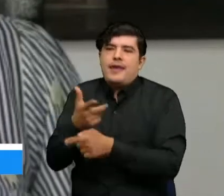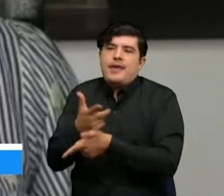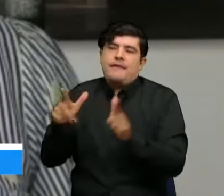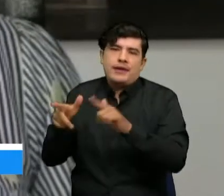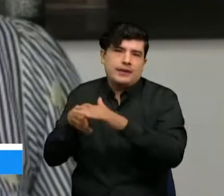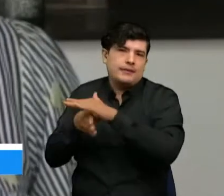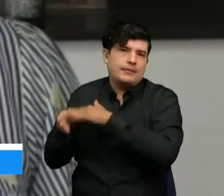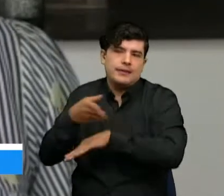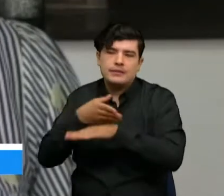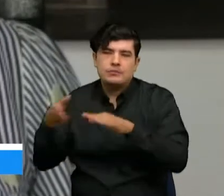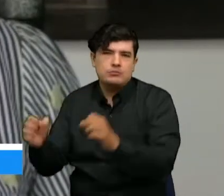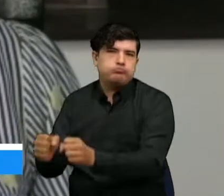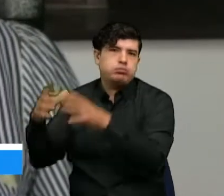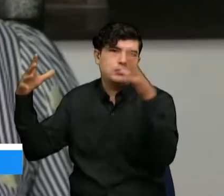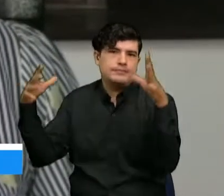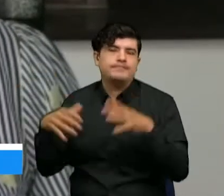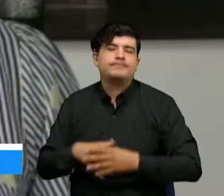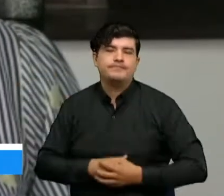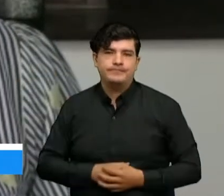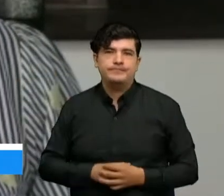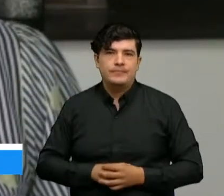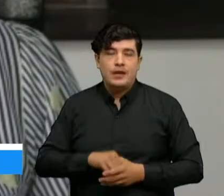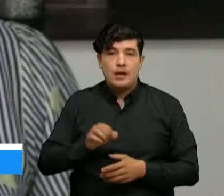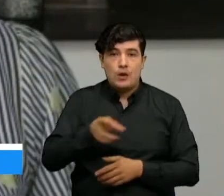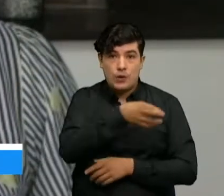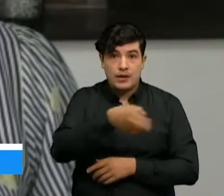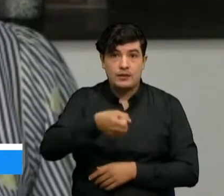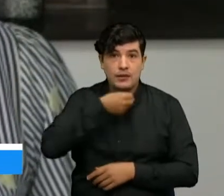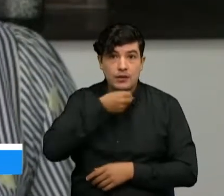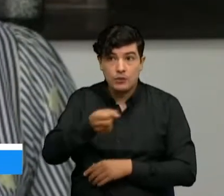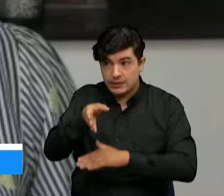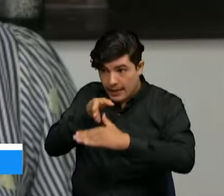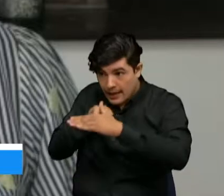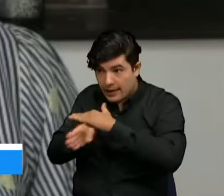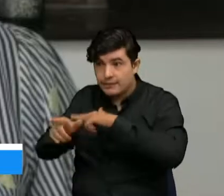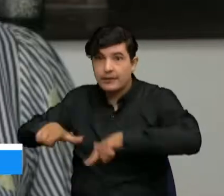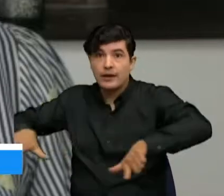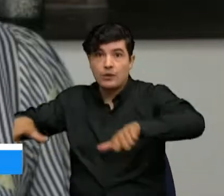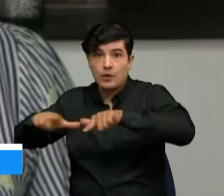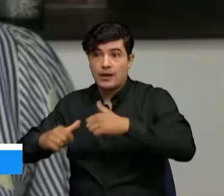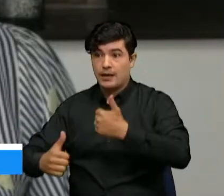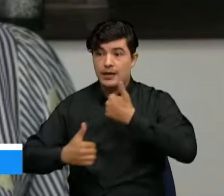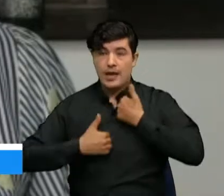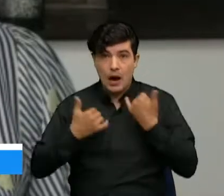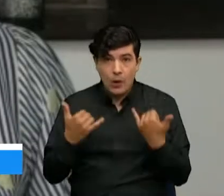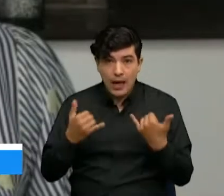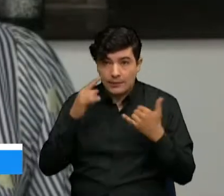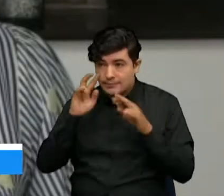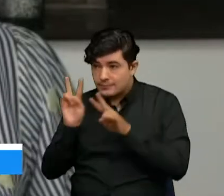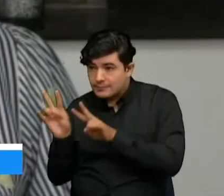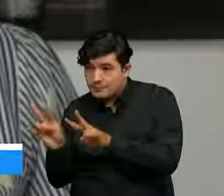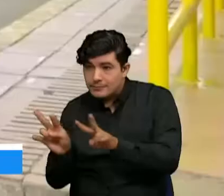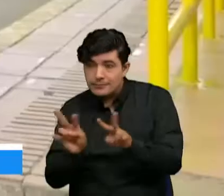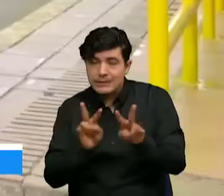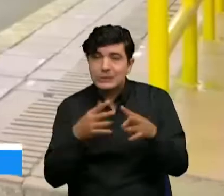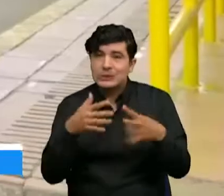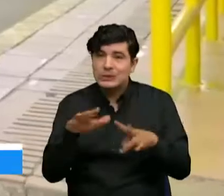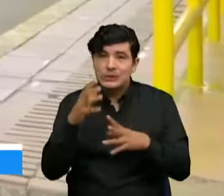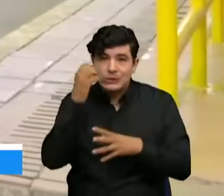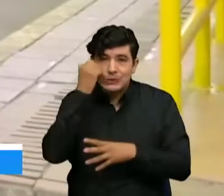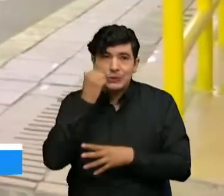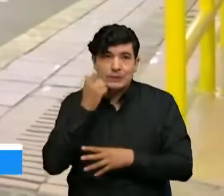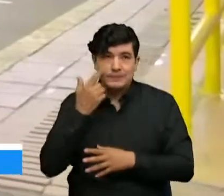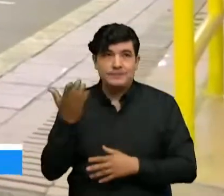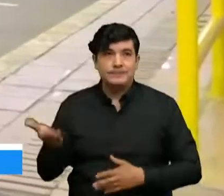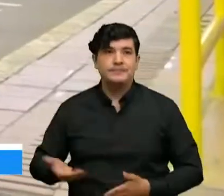carga. Oriente Noticias tuvo acceso al batallón y es un momento desolador lo que verán en las siguientes imágenes. Este viernes